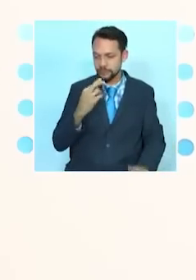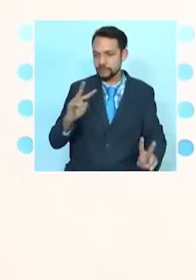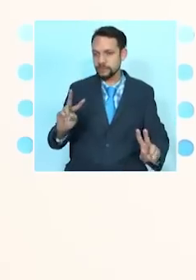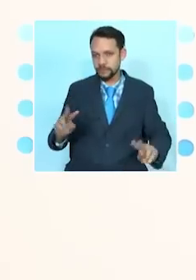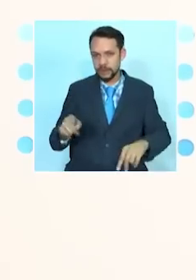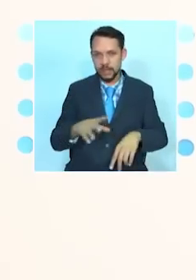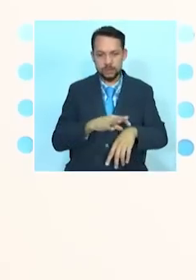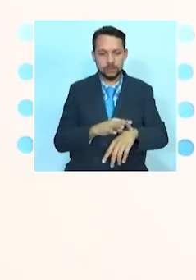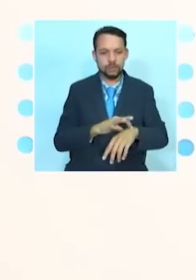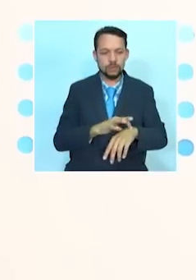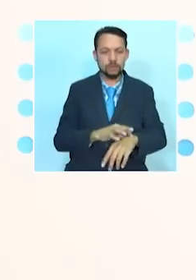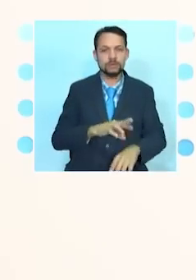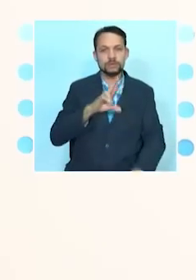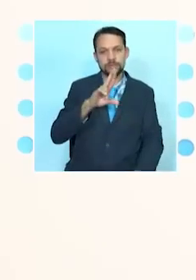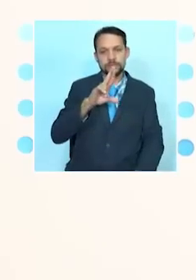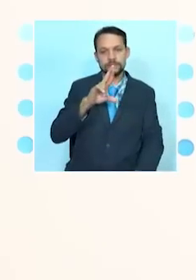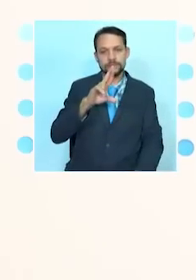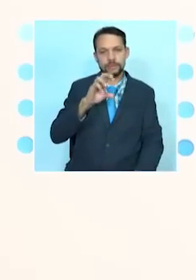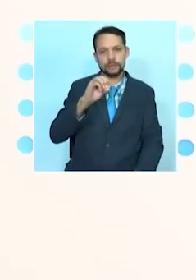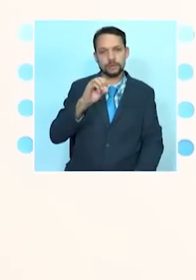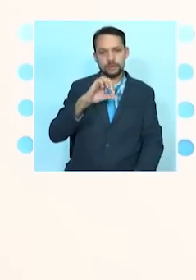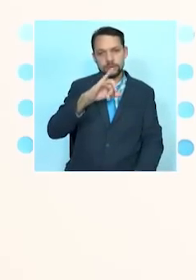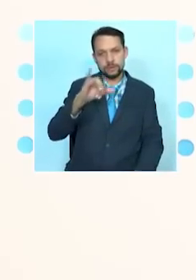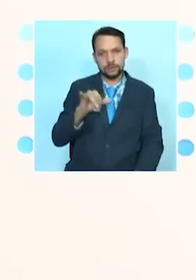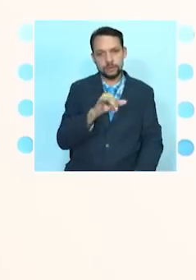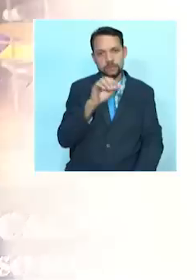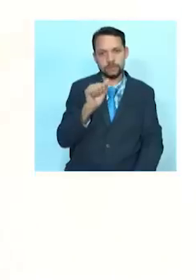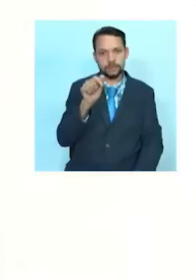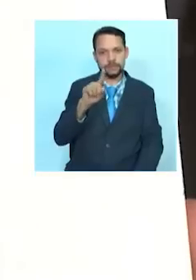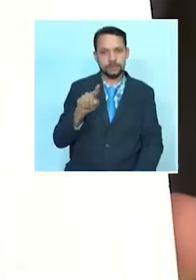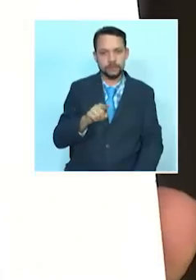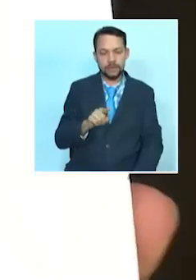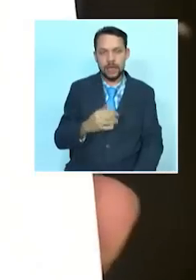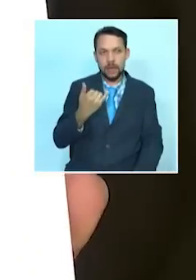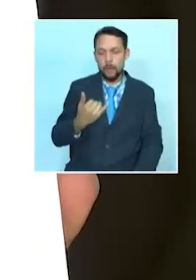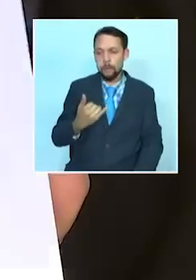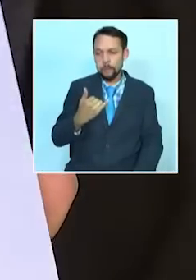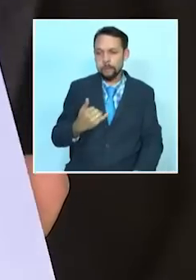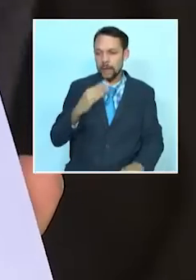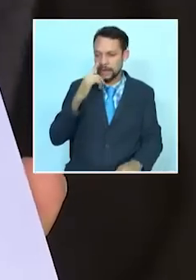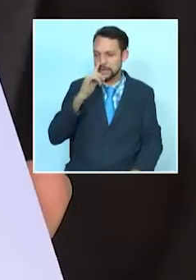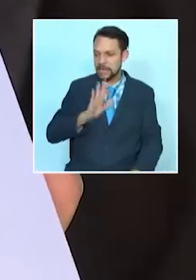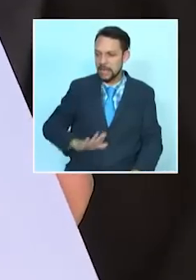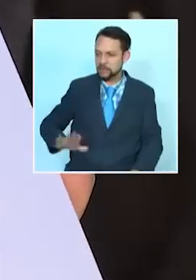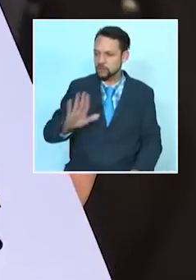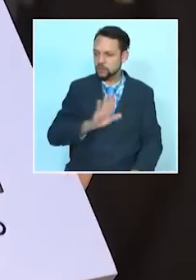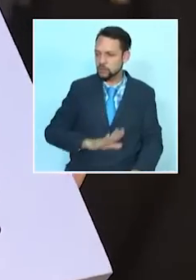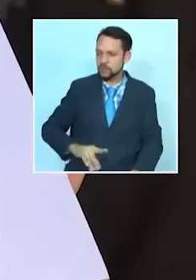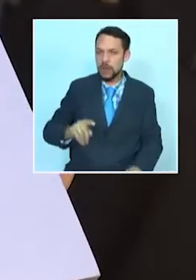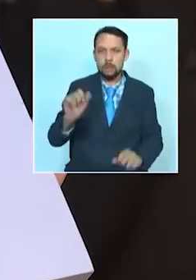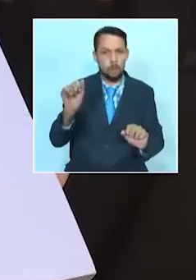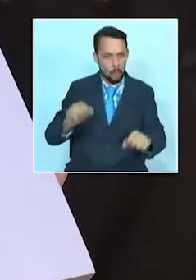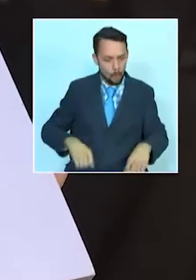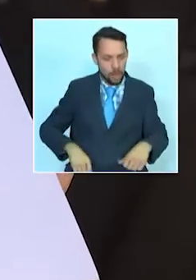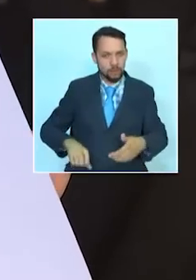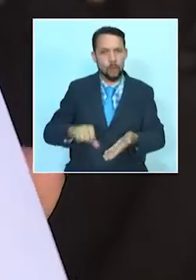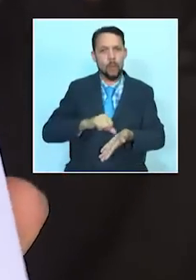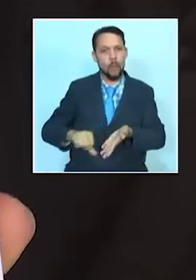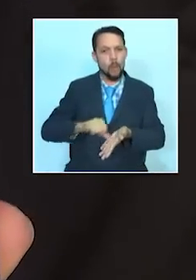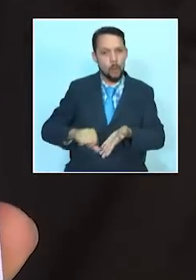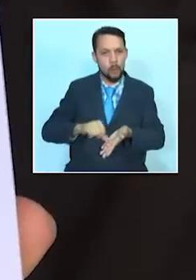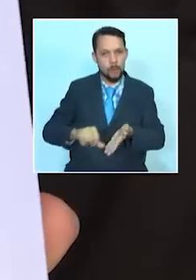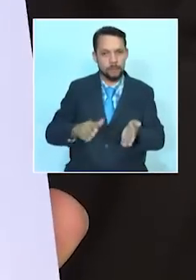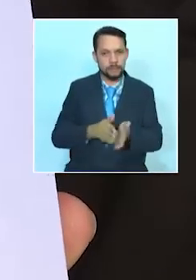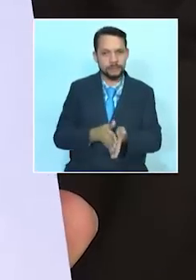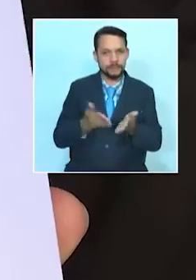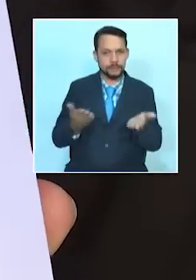este libro Entonces por ahora en la librería Nacional de todo el país pueden encontrar el libro Ahí